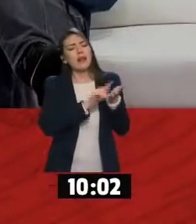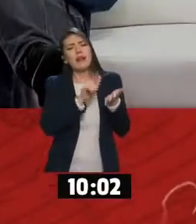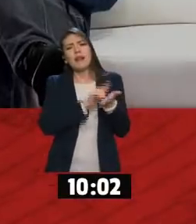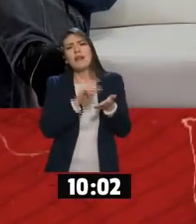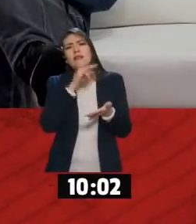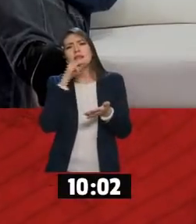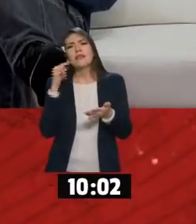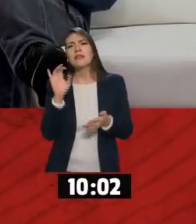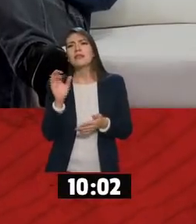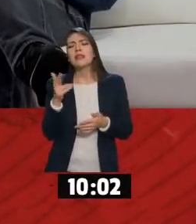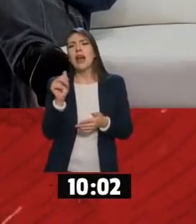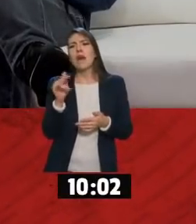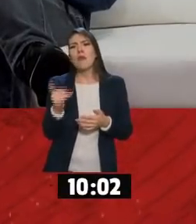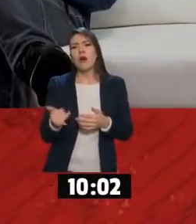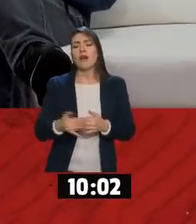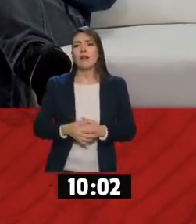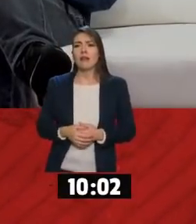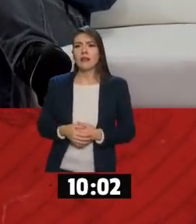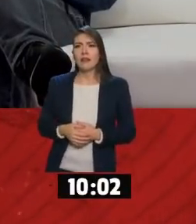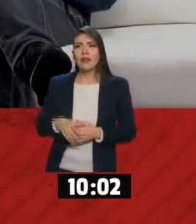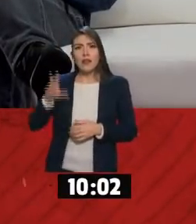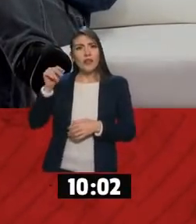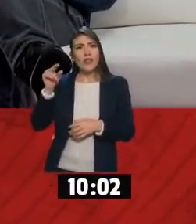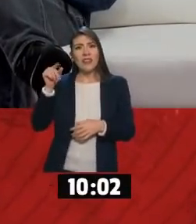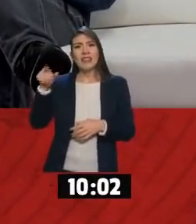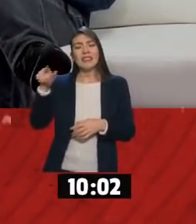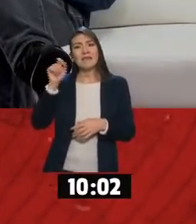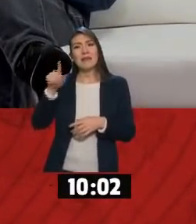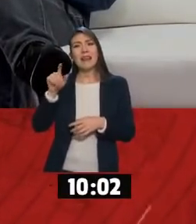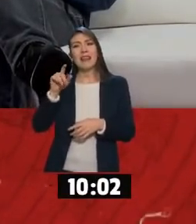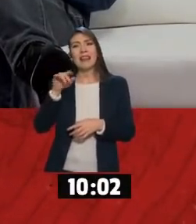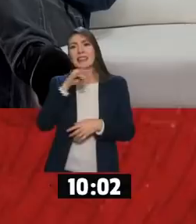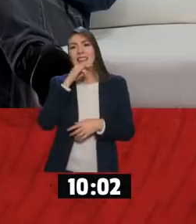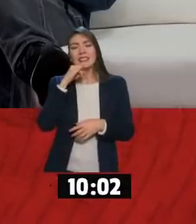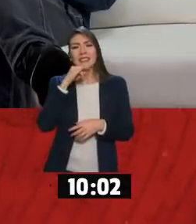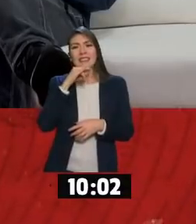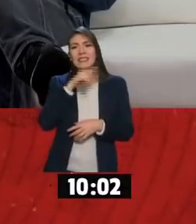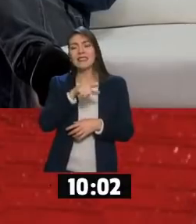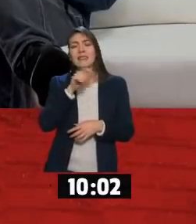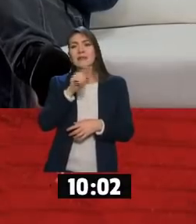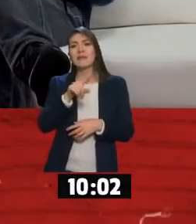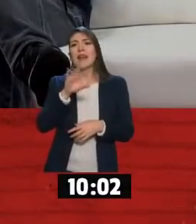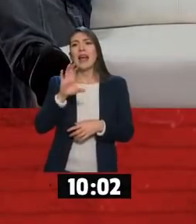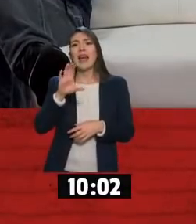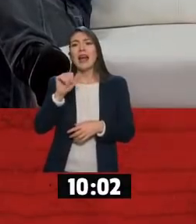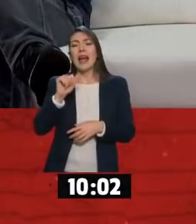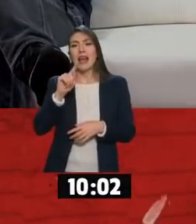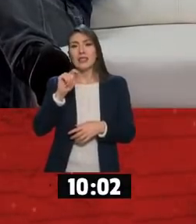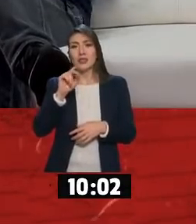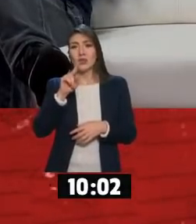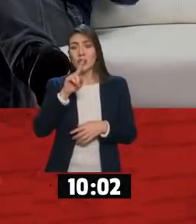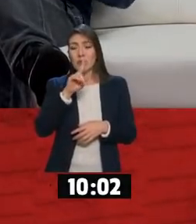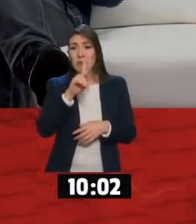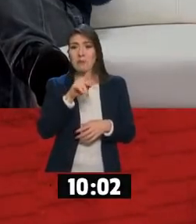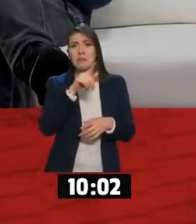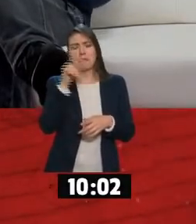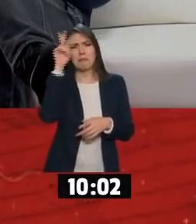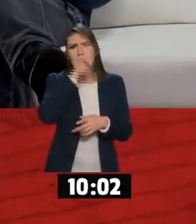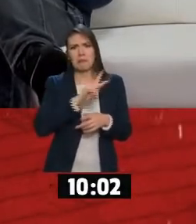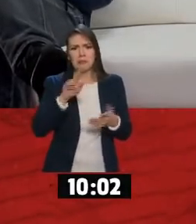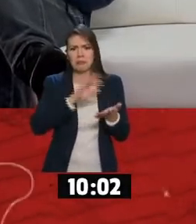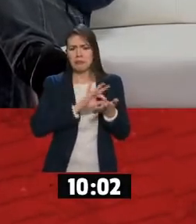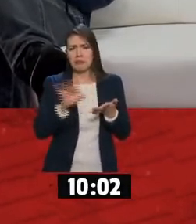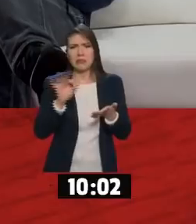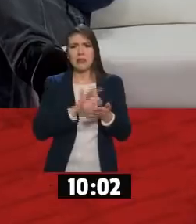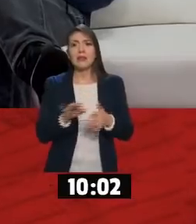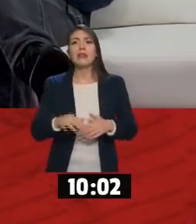la salsa capsuduta, se le va toda con la Valentina. No, sí, está más canija la catsup. Bueno, ahora nos vamos con cosas bonitas, ¿no? ¿A